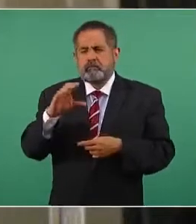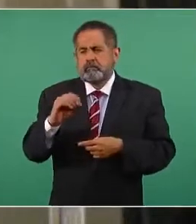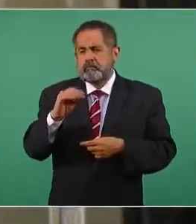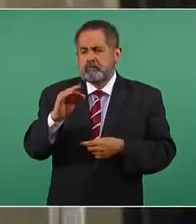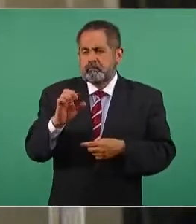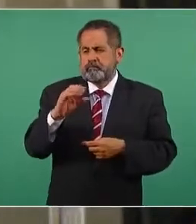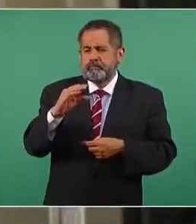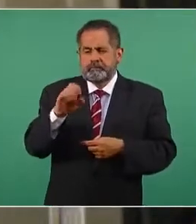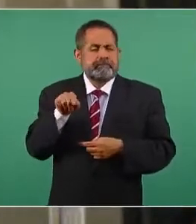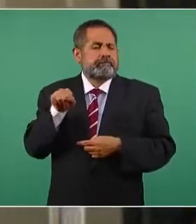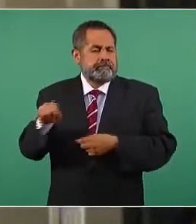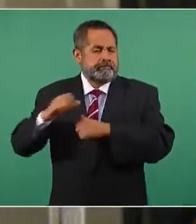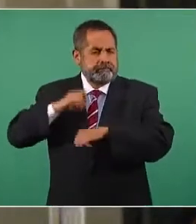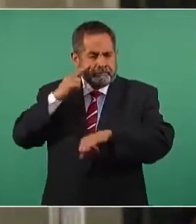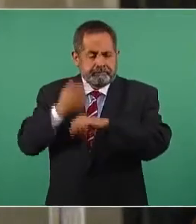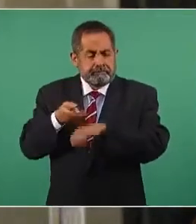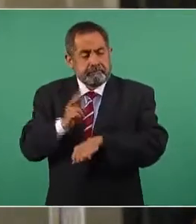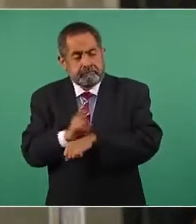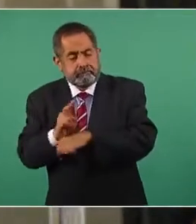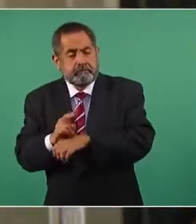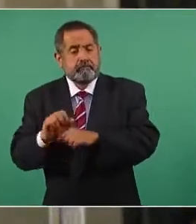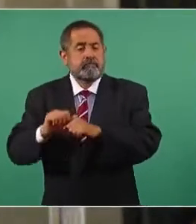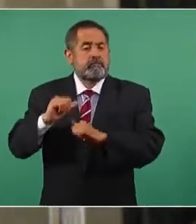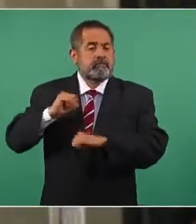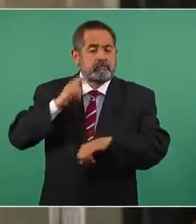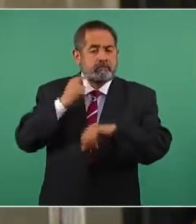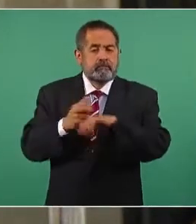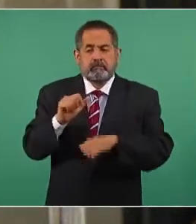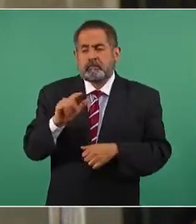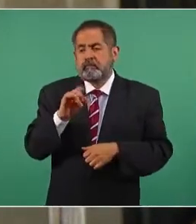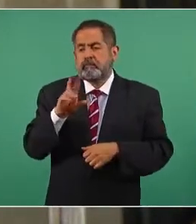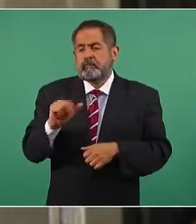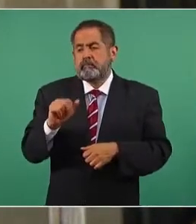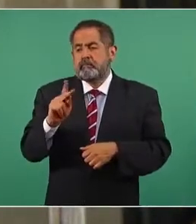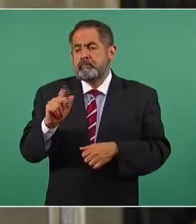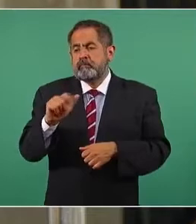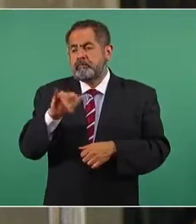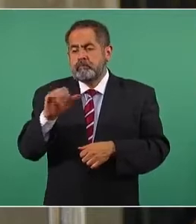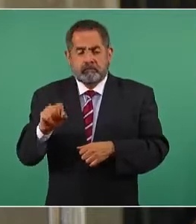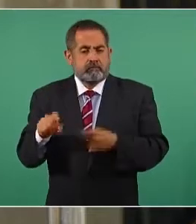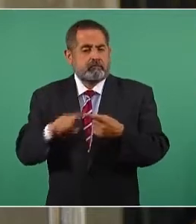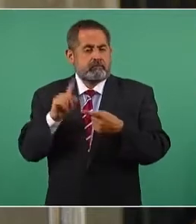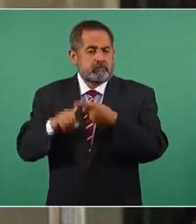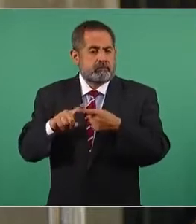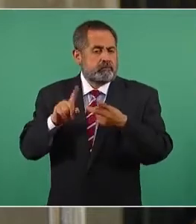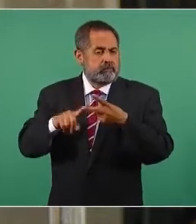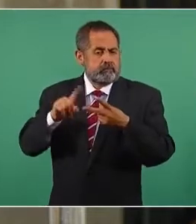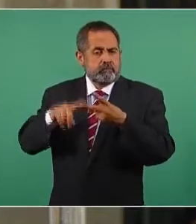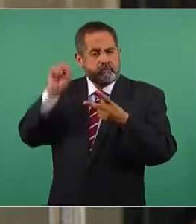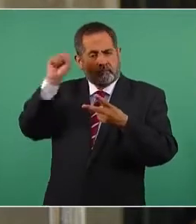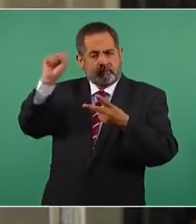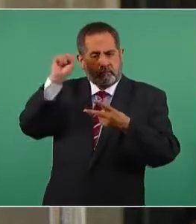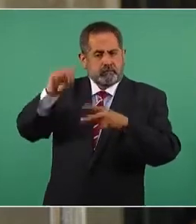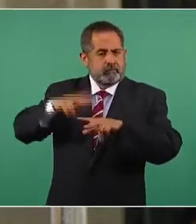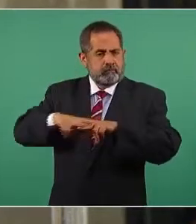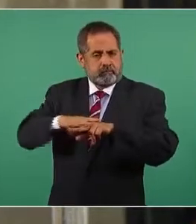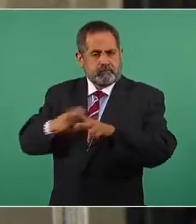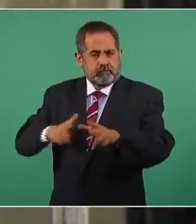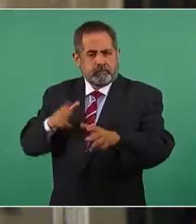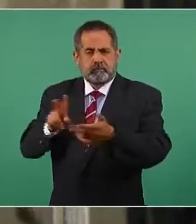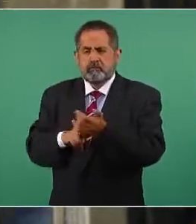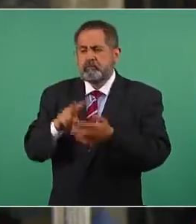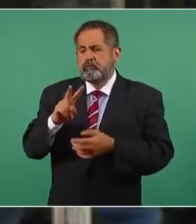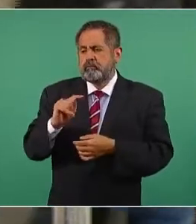COFECE, presidida por Alejandra Palacios, y por el sindicato ferrocarrilero con